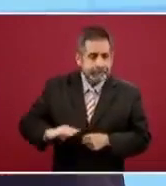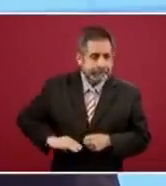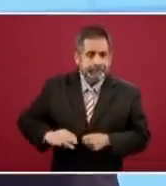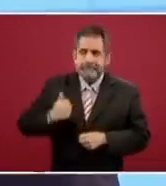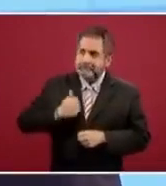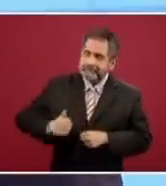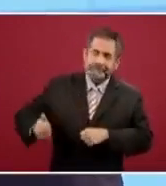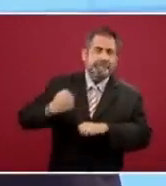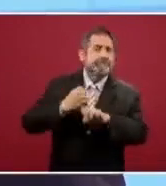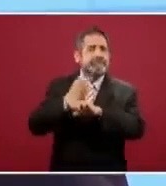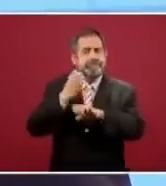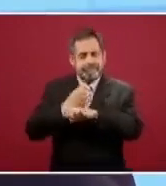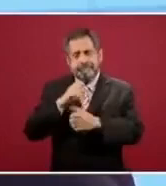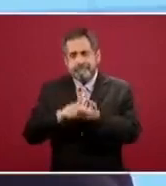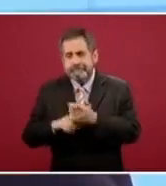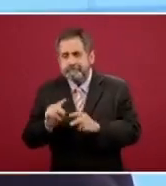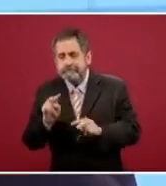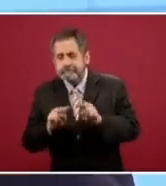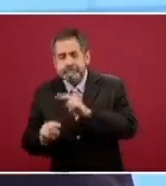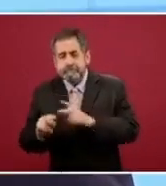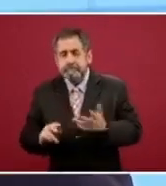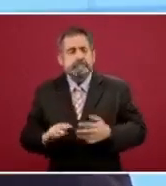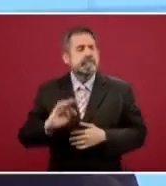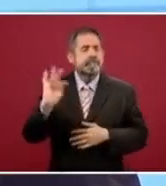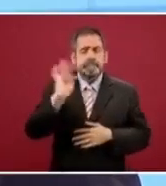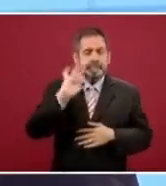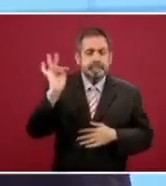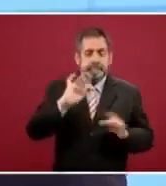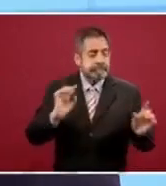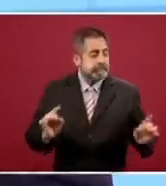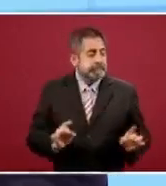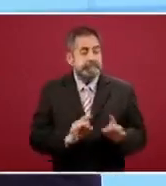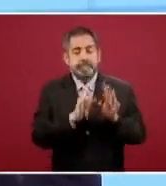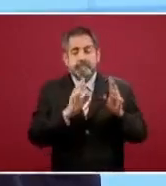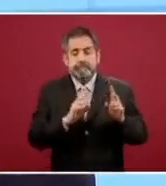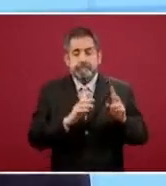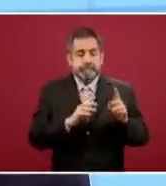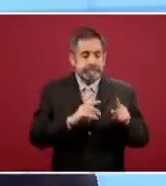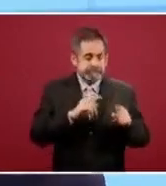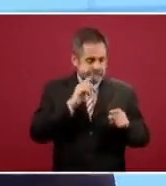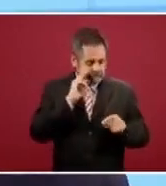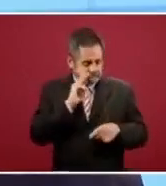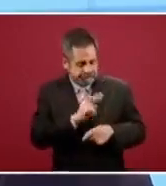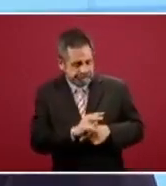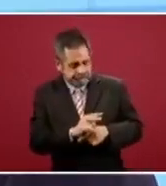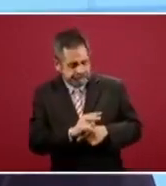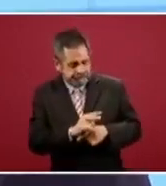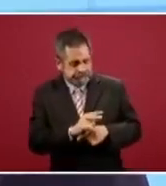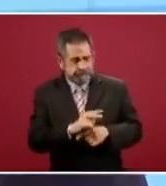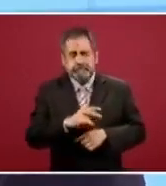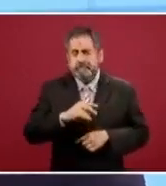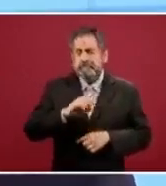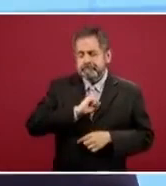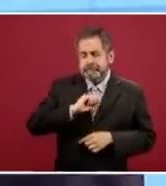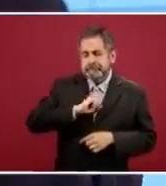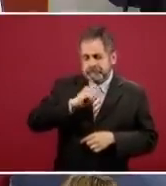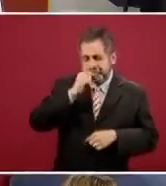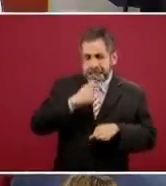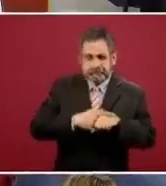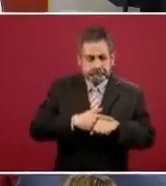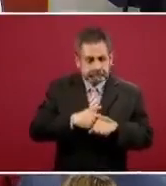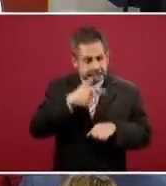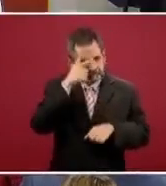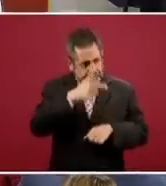cada estado. Entonces, si hubiera una señal en donde en lugar de haber lo esperado de infecciones respiratorias